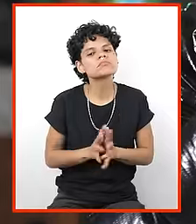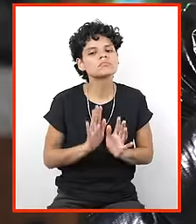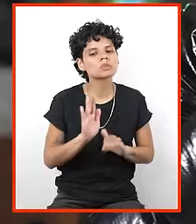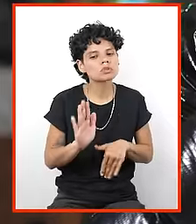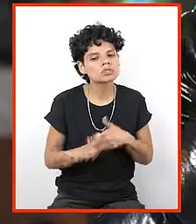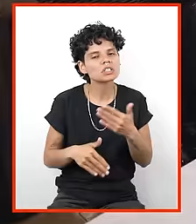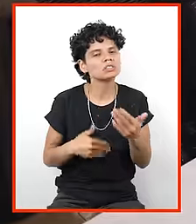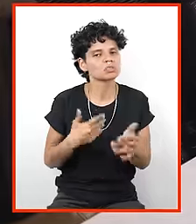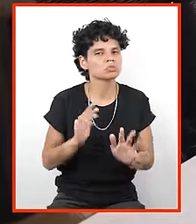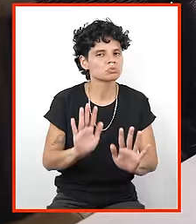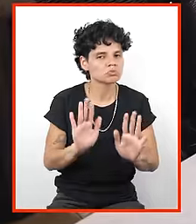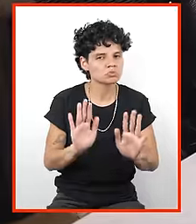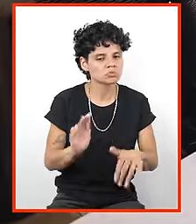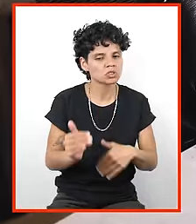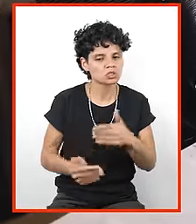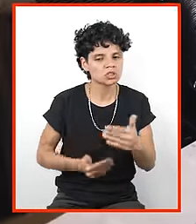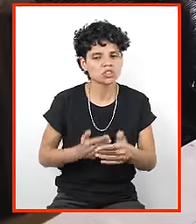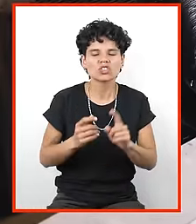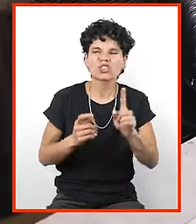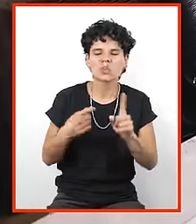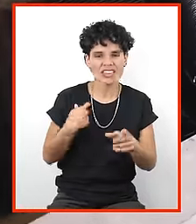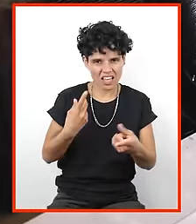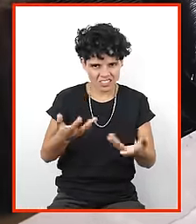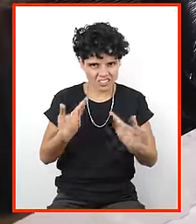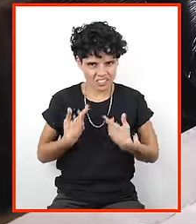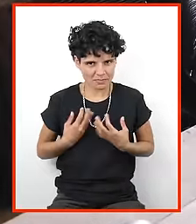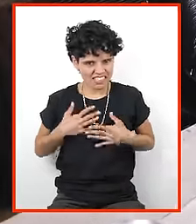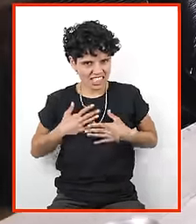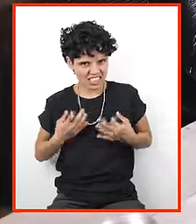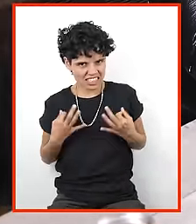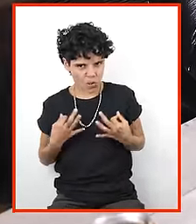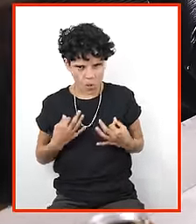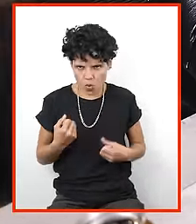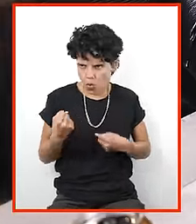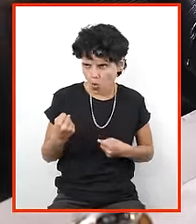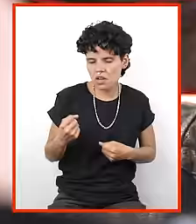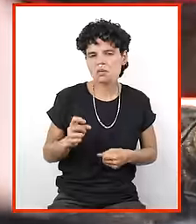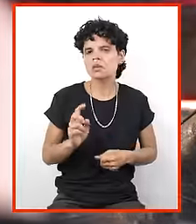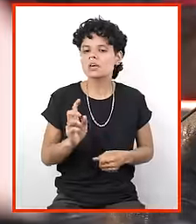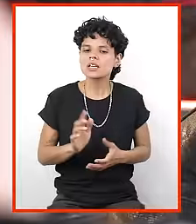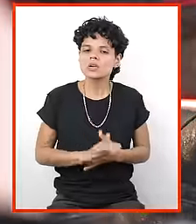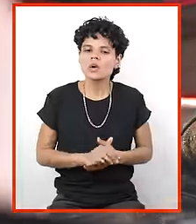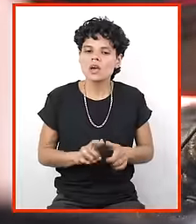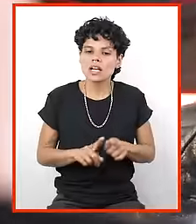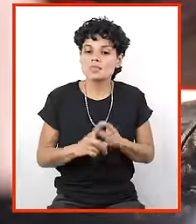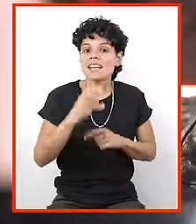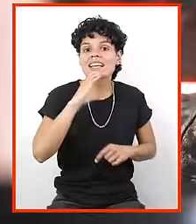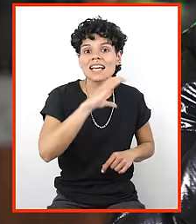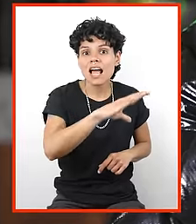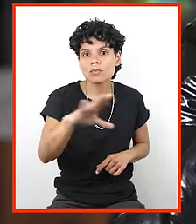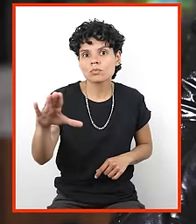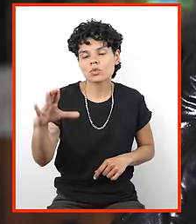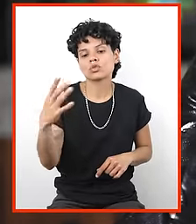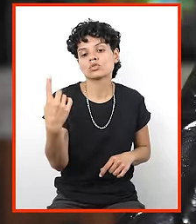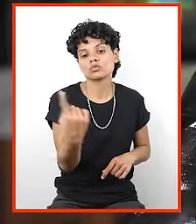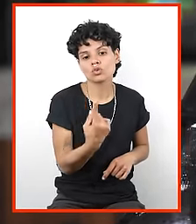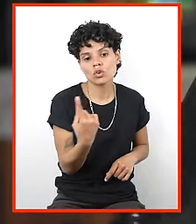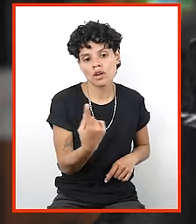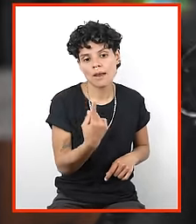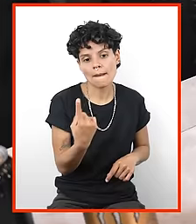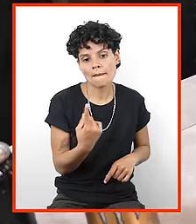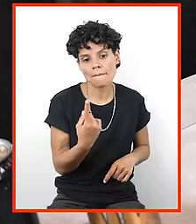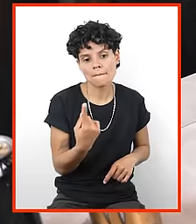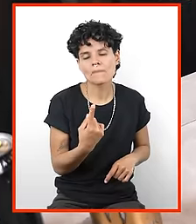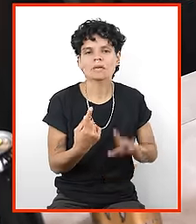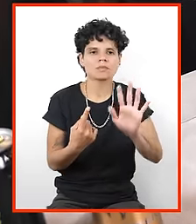daba seguridad la hacha? No, más que me daba seguridad, fíjate que igual vivir en el campo sola ya, fue... Dame, nunca nadie me